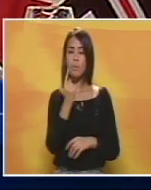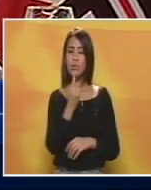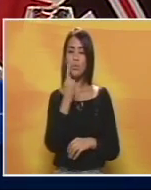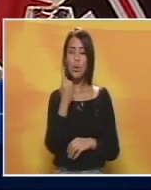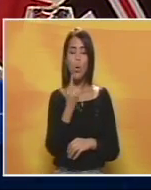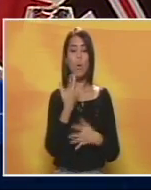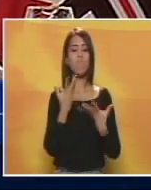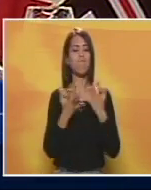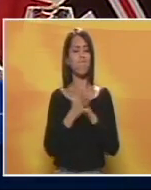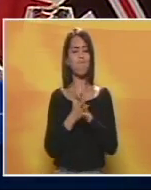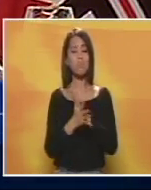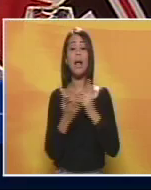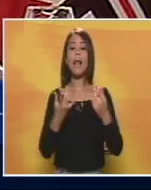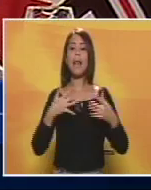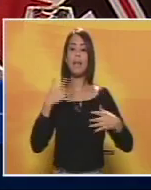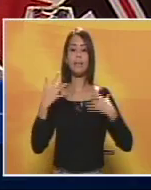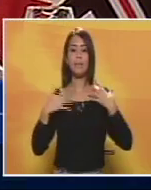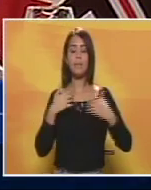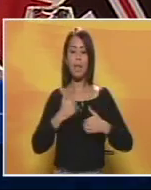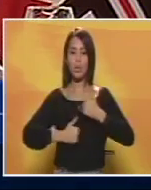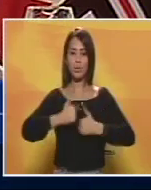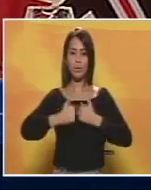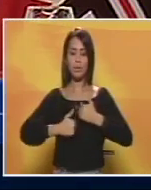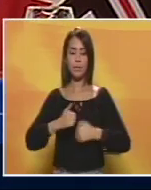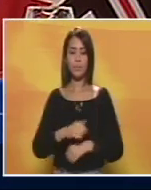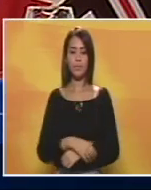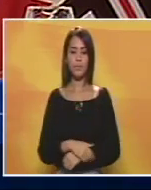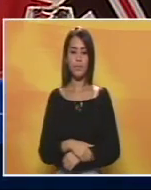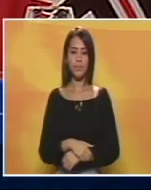las actividades de los candidatos.